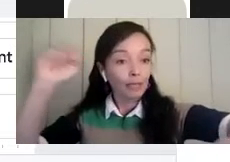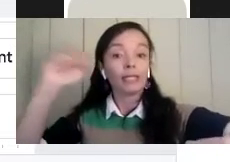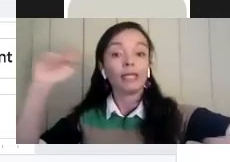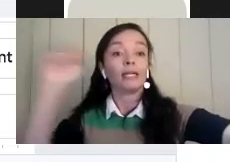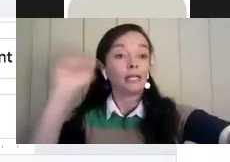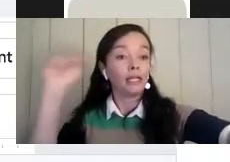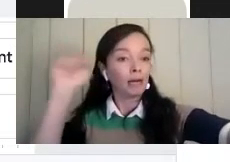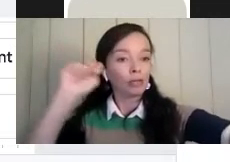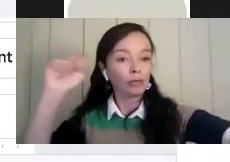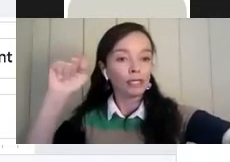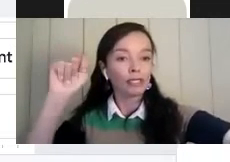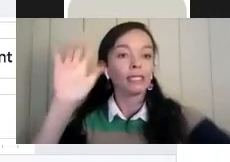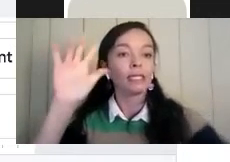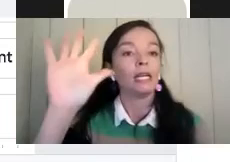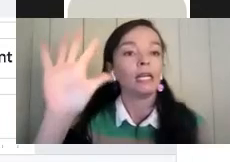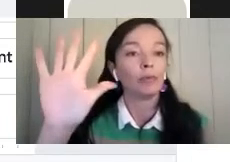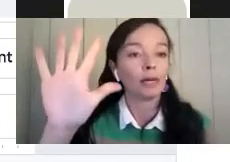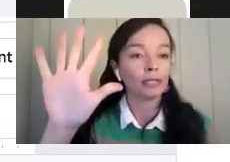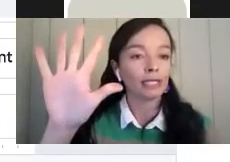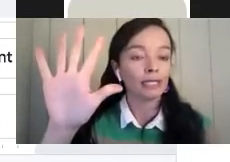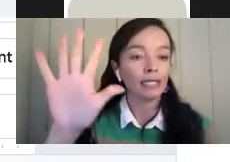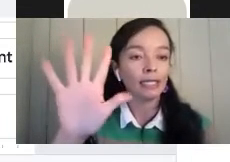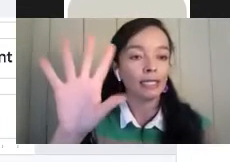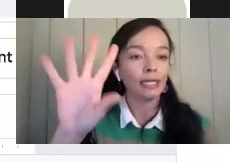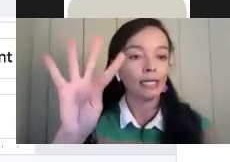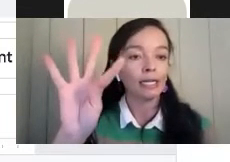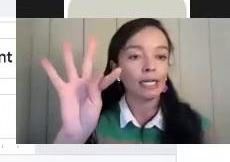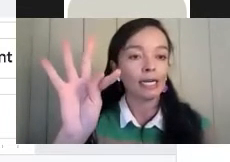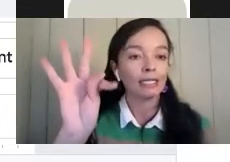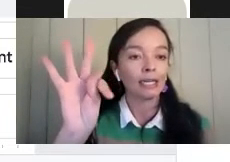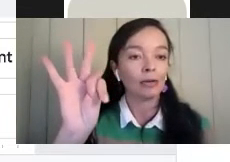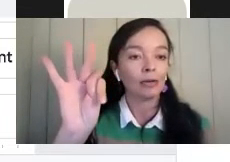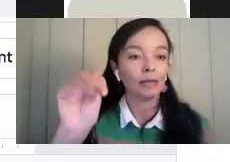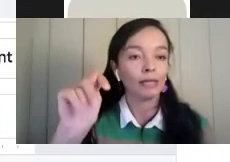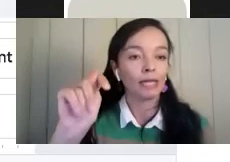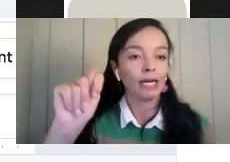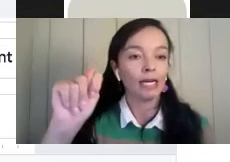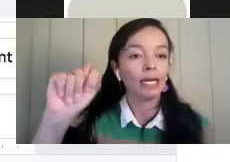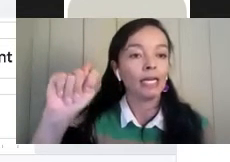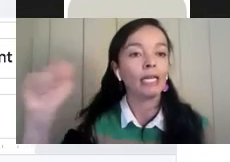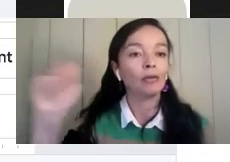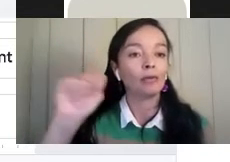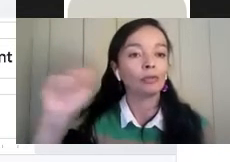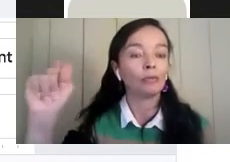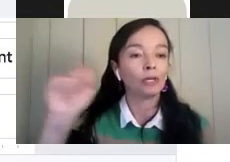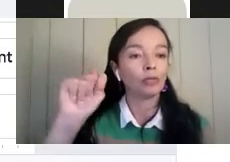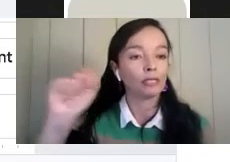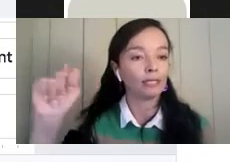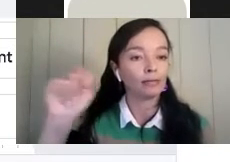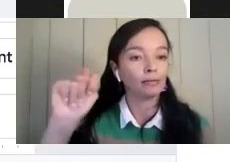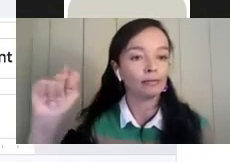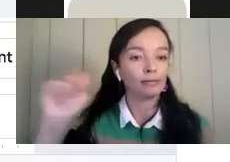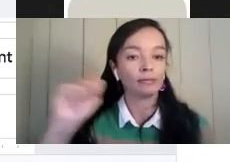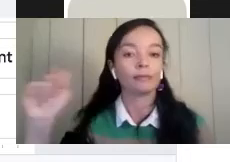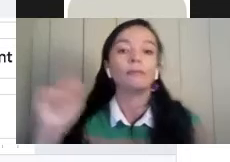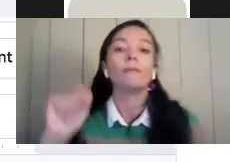pipí? Y la vamos a mover así. Ponemos así este dedo en la mitad y la movemos un poquito así.